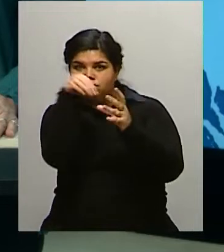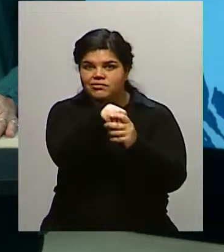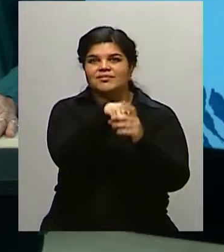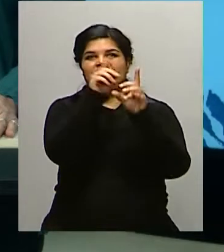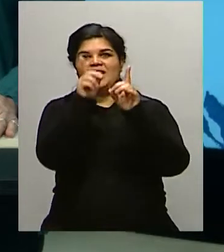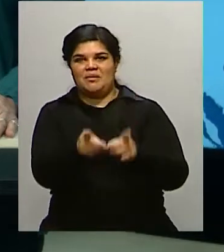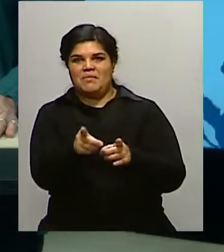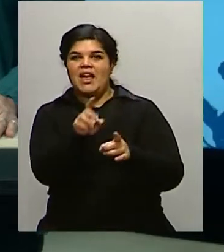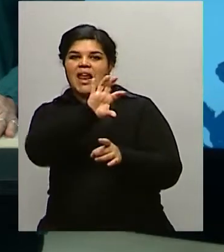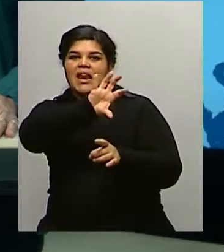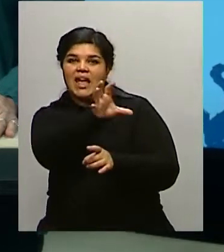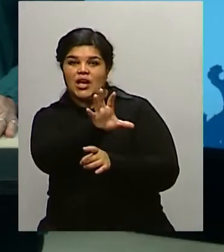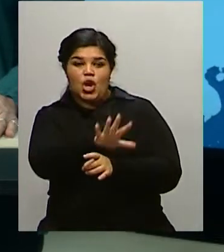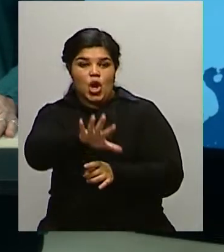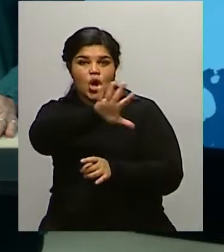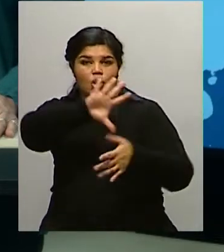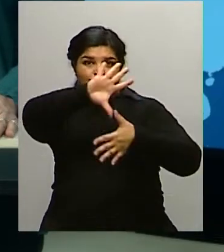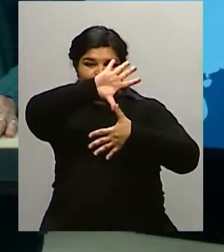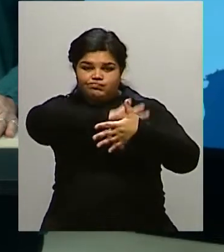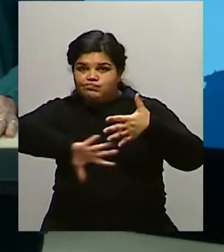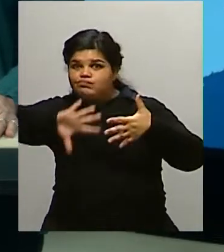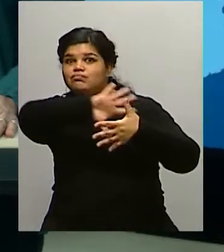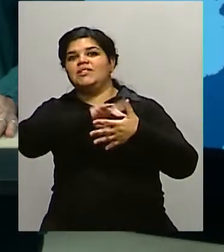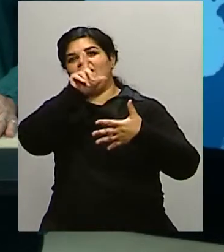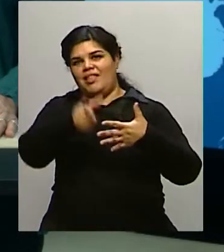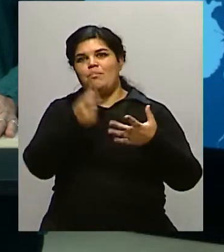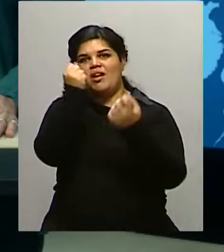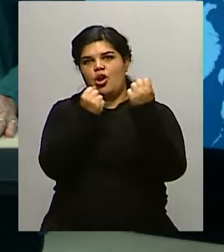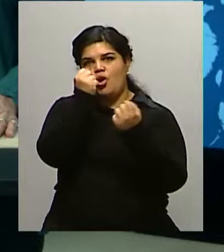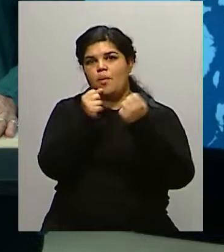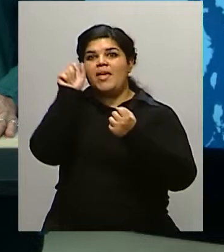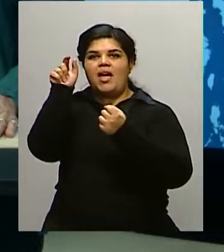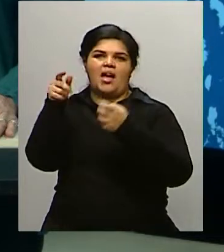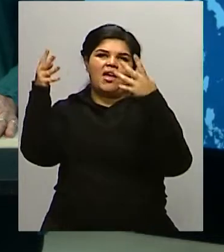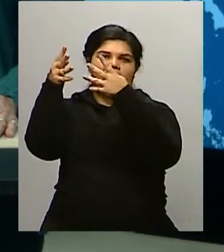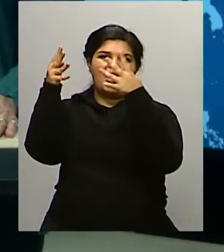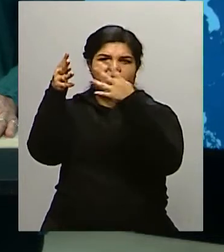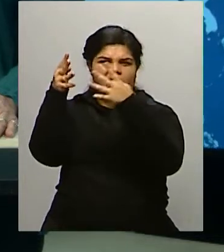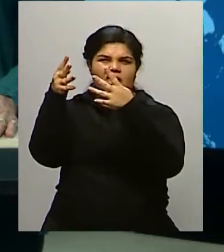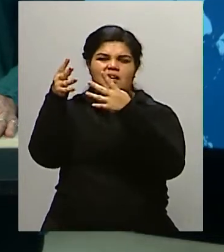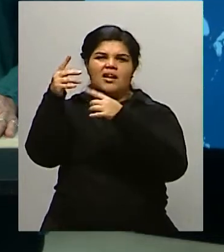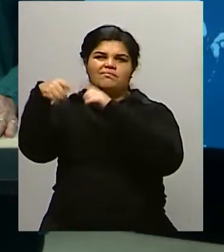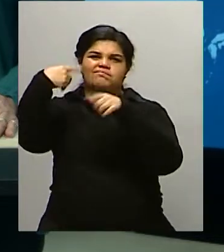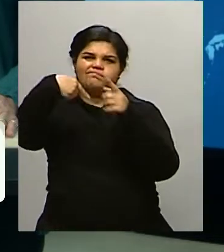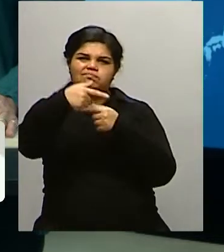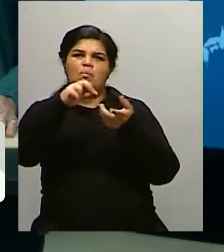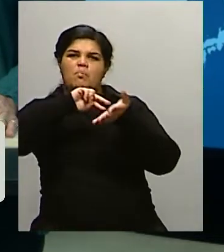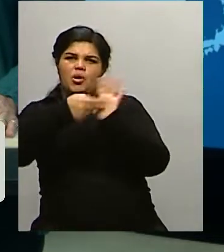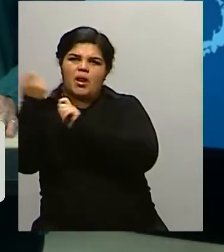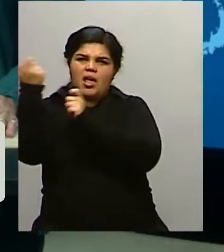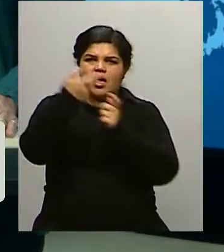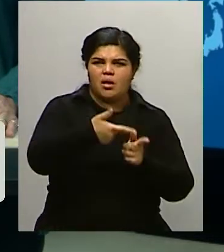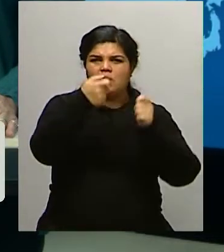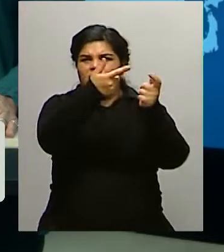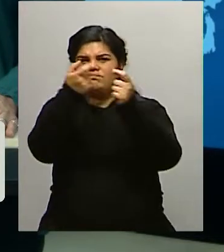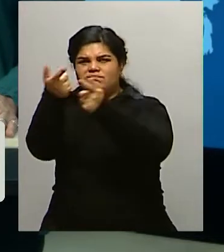está sufriendo muchos de los coletazos que, como sabemos, la guerra ha tenido su impacto, también nosotros interactuamos entre nosotros, entonces la